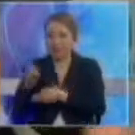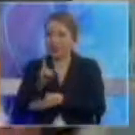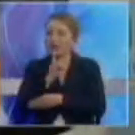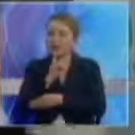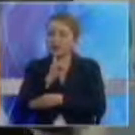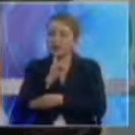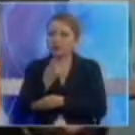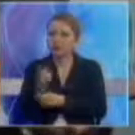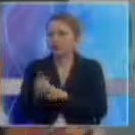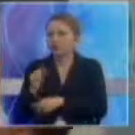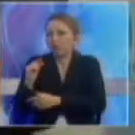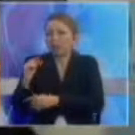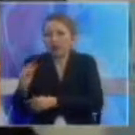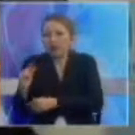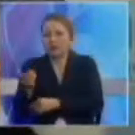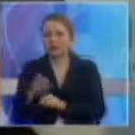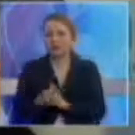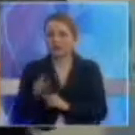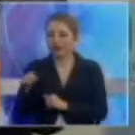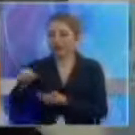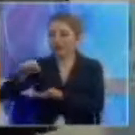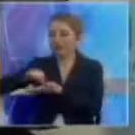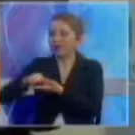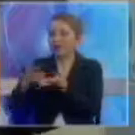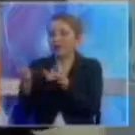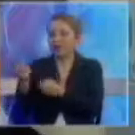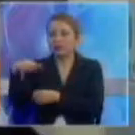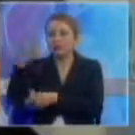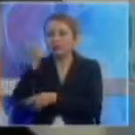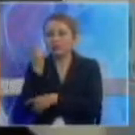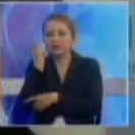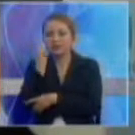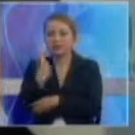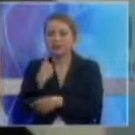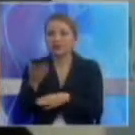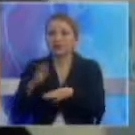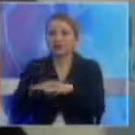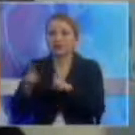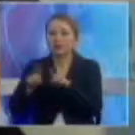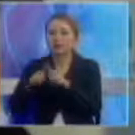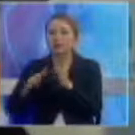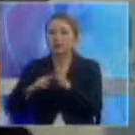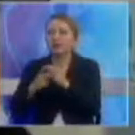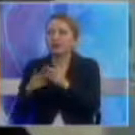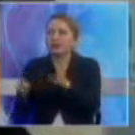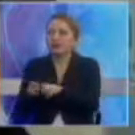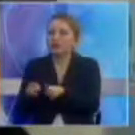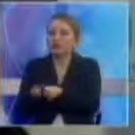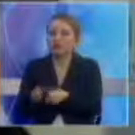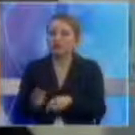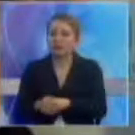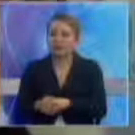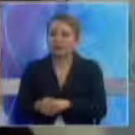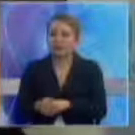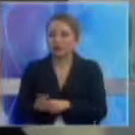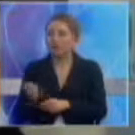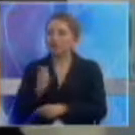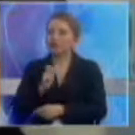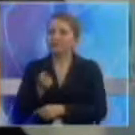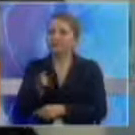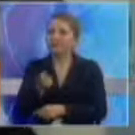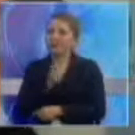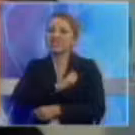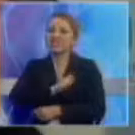estadounidenses, es mínimo, ¿no? Aquí lo que la ciudadanía tiene que entender es que esto se parece lo más a las recargas del